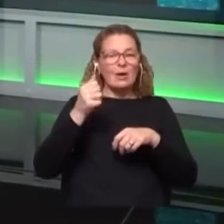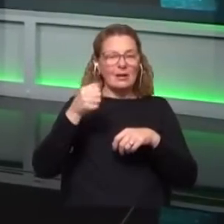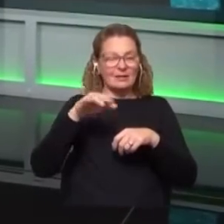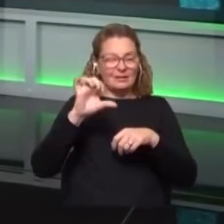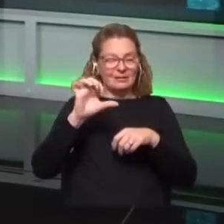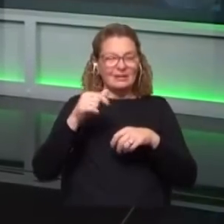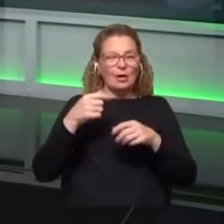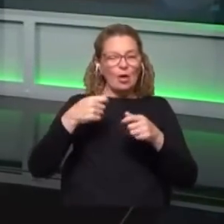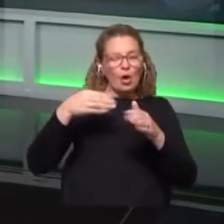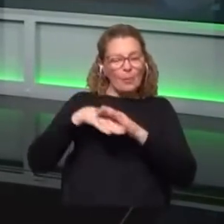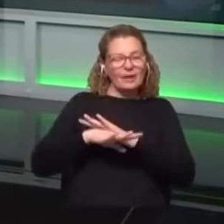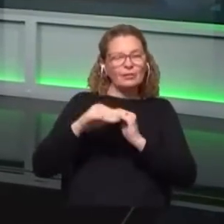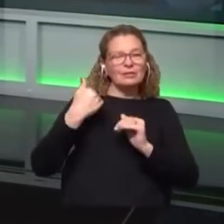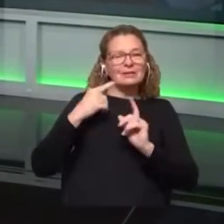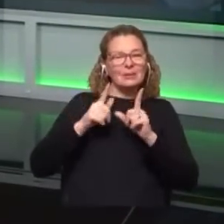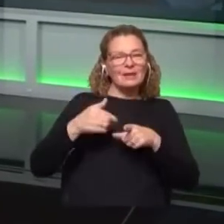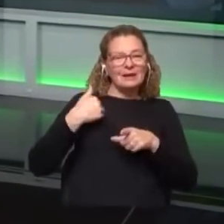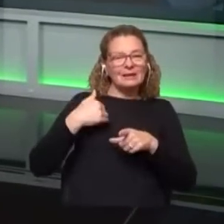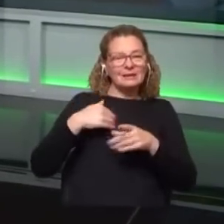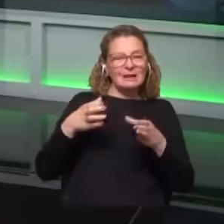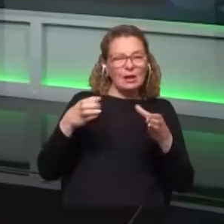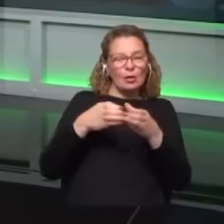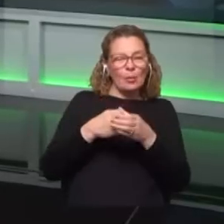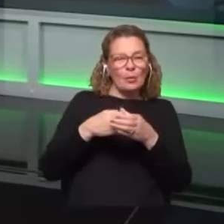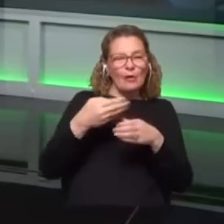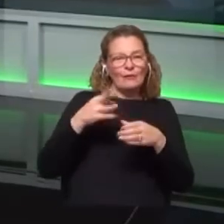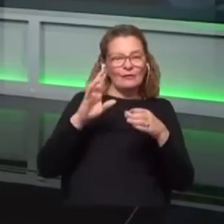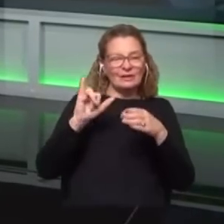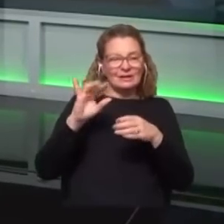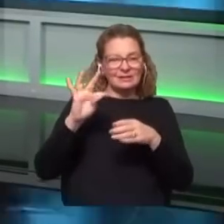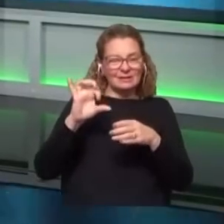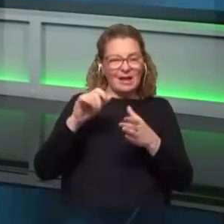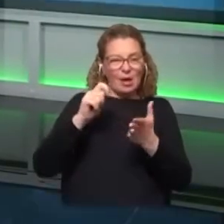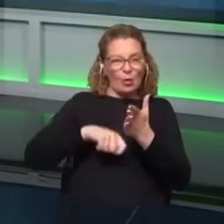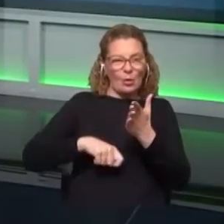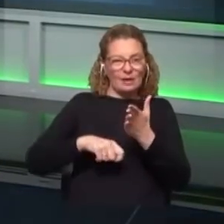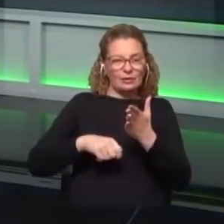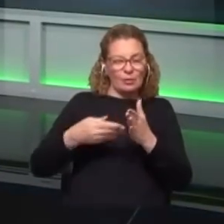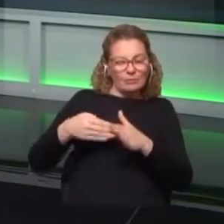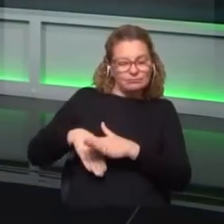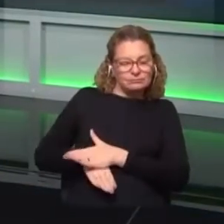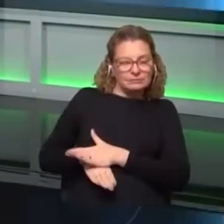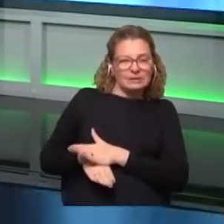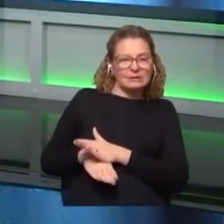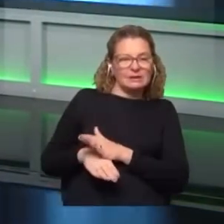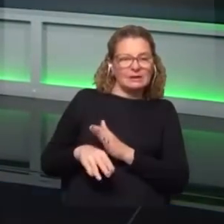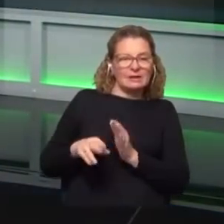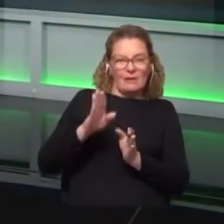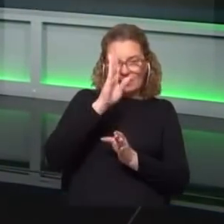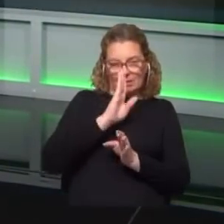de la incorporación de Argentina al grupo de los brics y otros acuerdos que se trajo masa en el bolsillo desde la capital